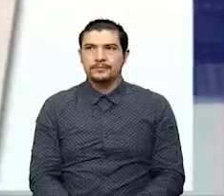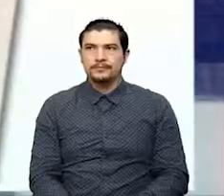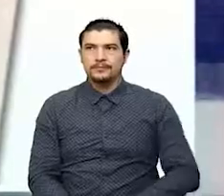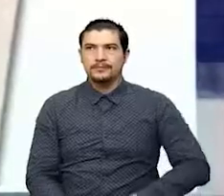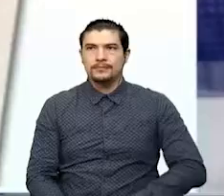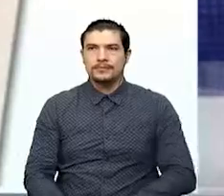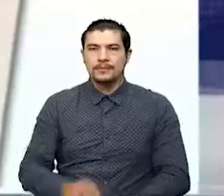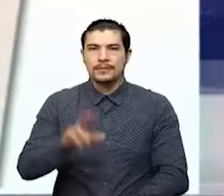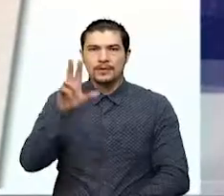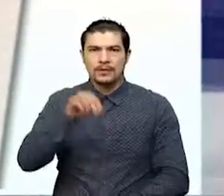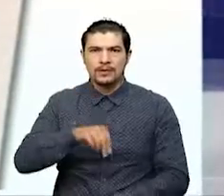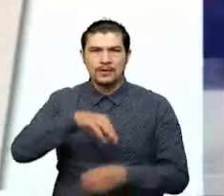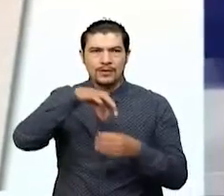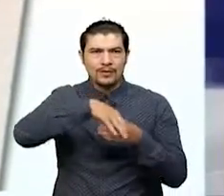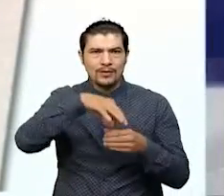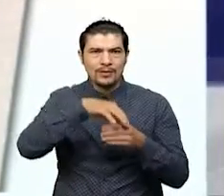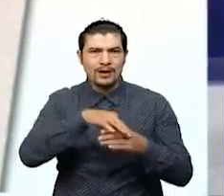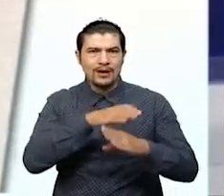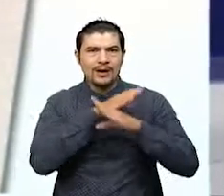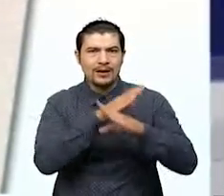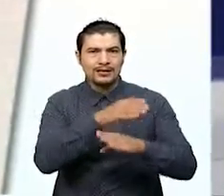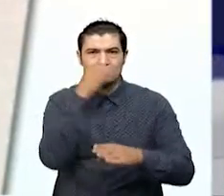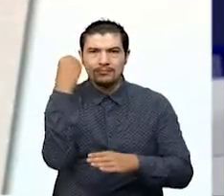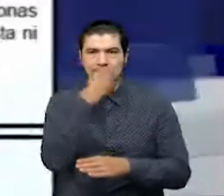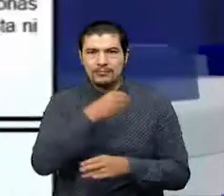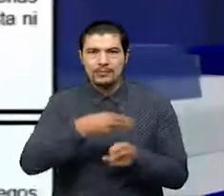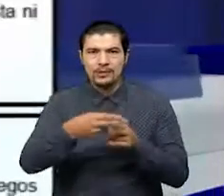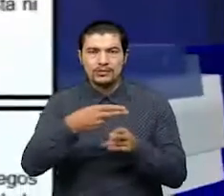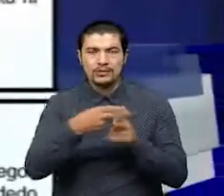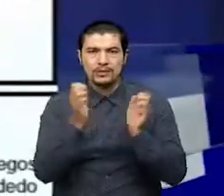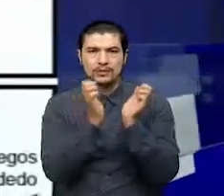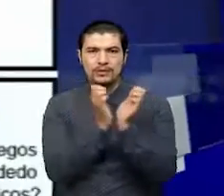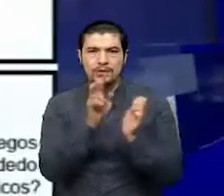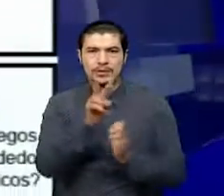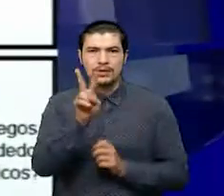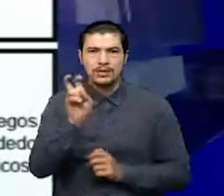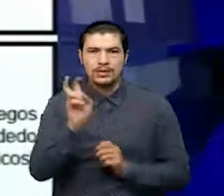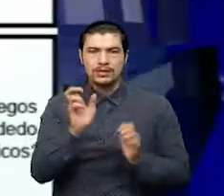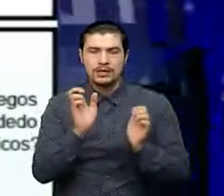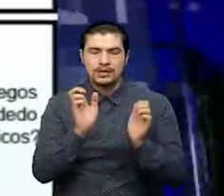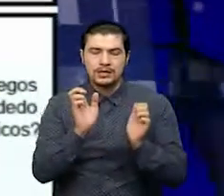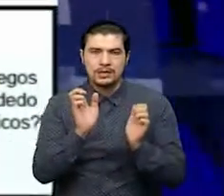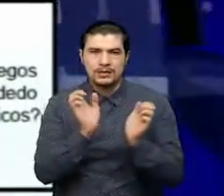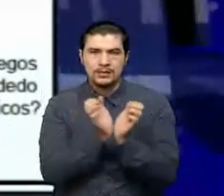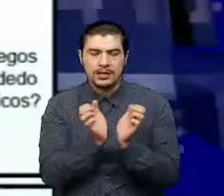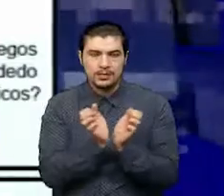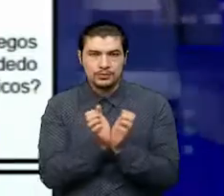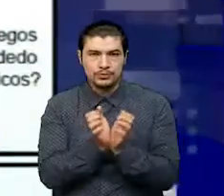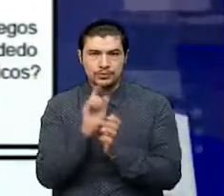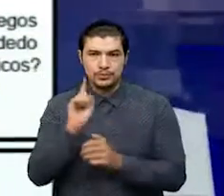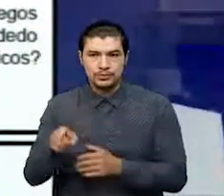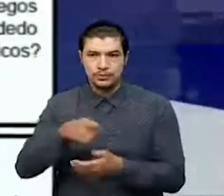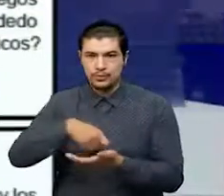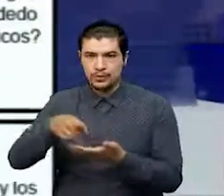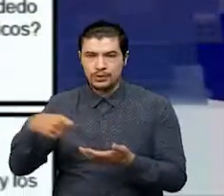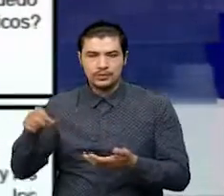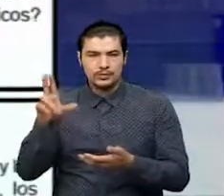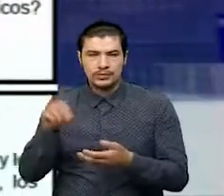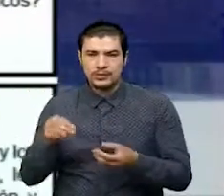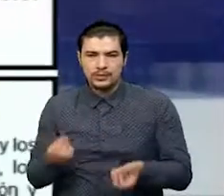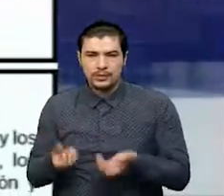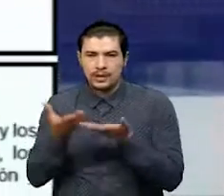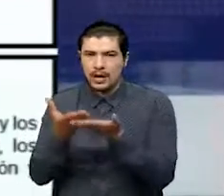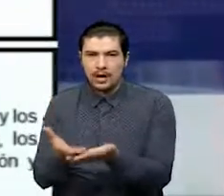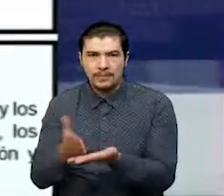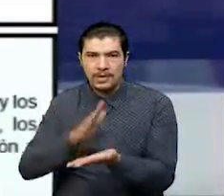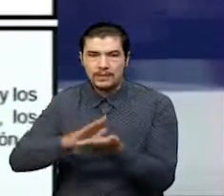No habrá consulta anticorrupción el domingo 27 de mayo. El Congreso aún no ha dado el visto bueno a la iniciativa y está programado que se vote el